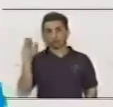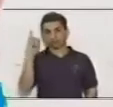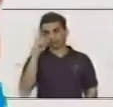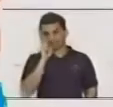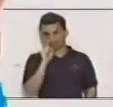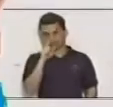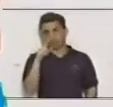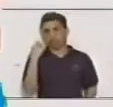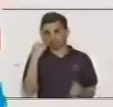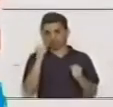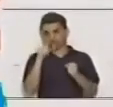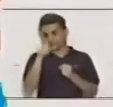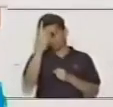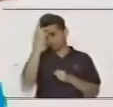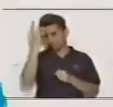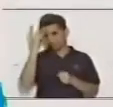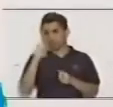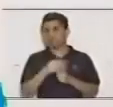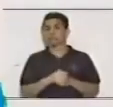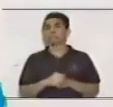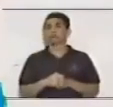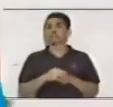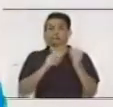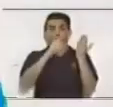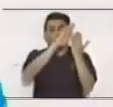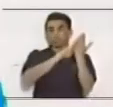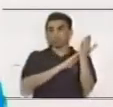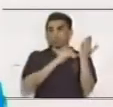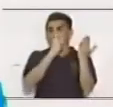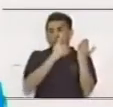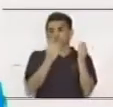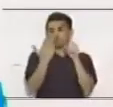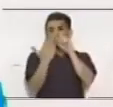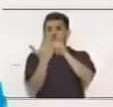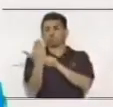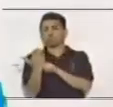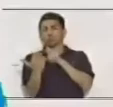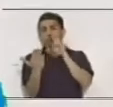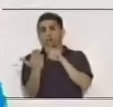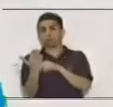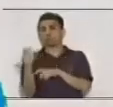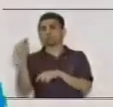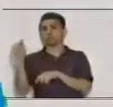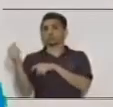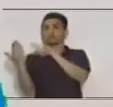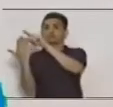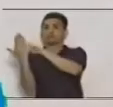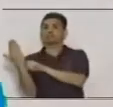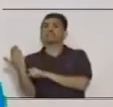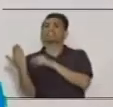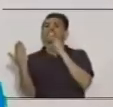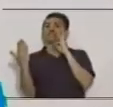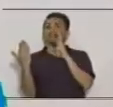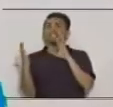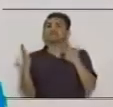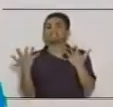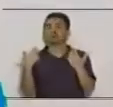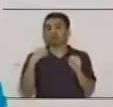favor. Nos toca la tercera parte de nuestro trifoliar, ¿sí? Que ya tenemos con otro color.